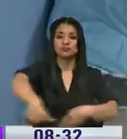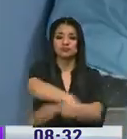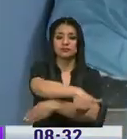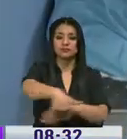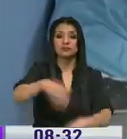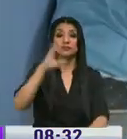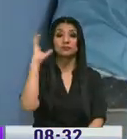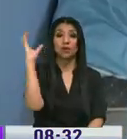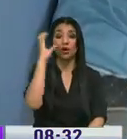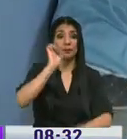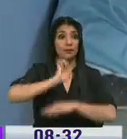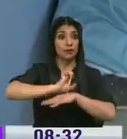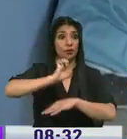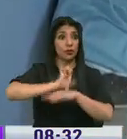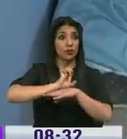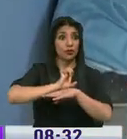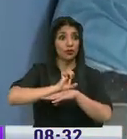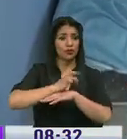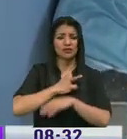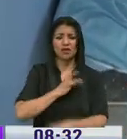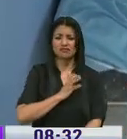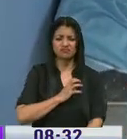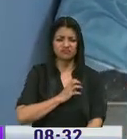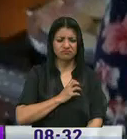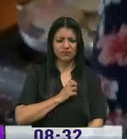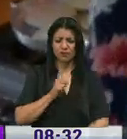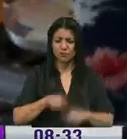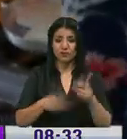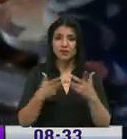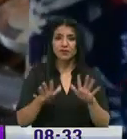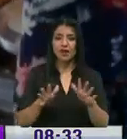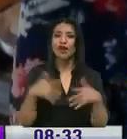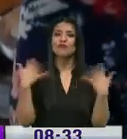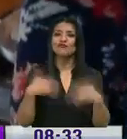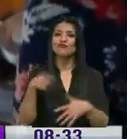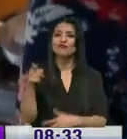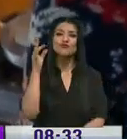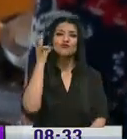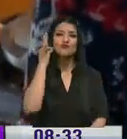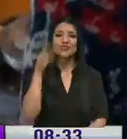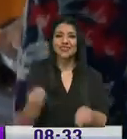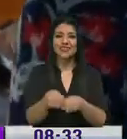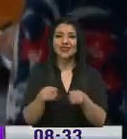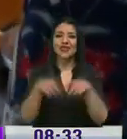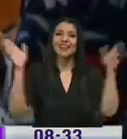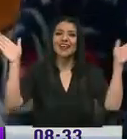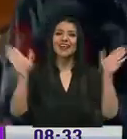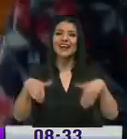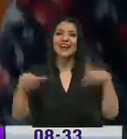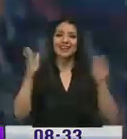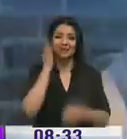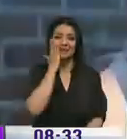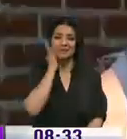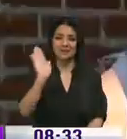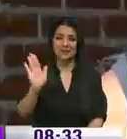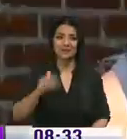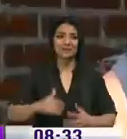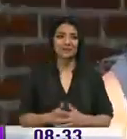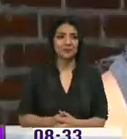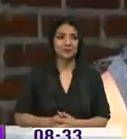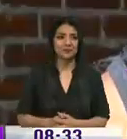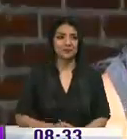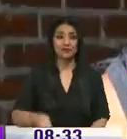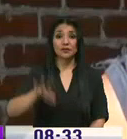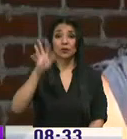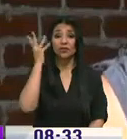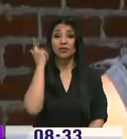colombo-ecuatoriana. Cuando sentía que no podía más, encontró la mano de este ángel, como llama a Carmen Carcelén. Que teníamos casi 4 días